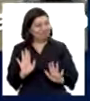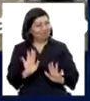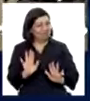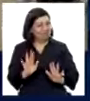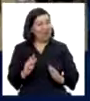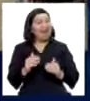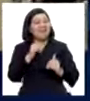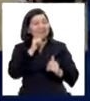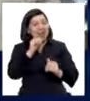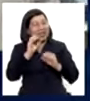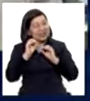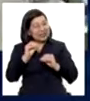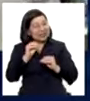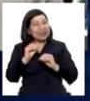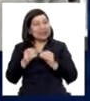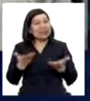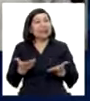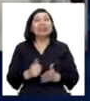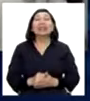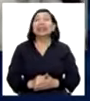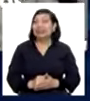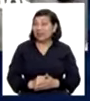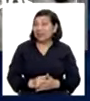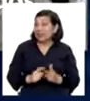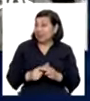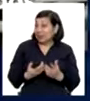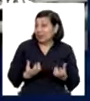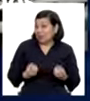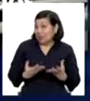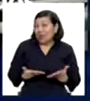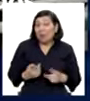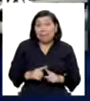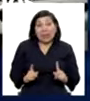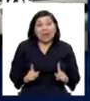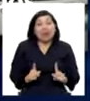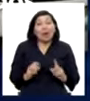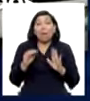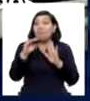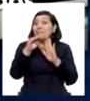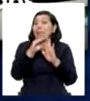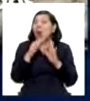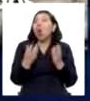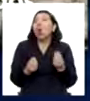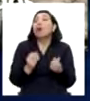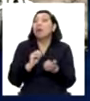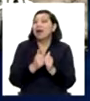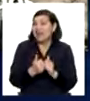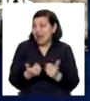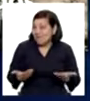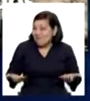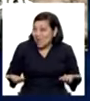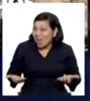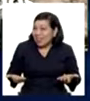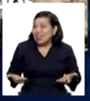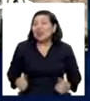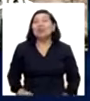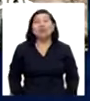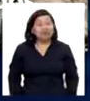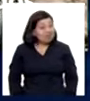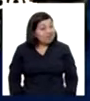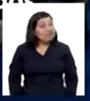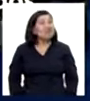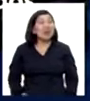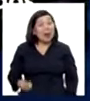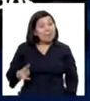con puntos y con iniciativas bastante particulares y puntuales, cómo va cambiando, ¿no?, esa forma de... Y